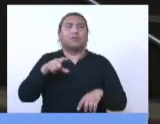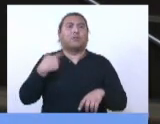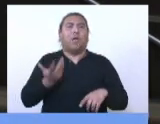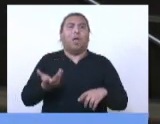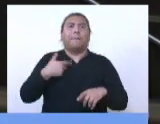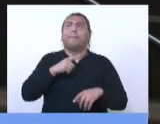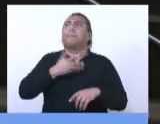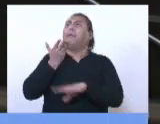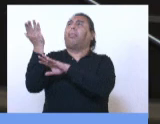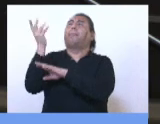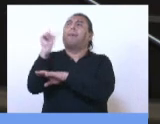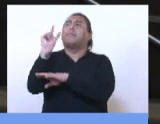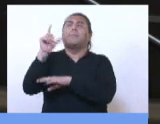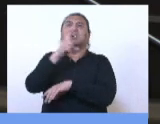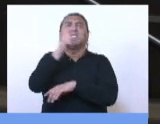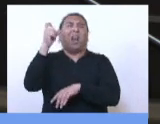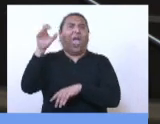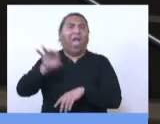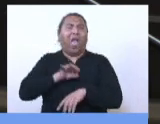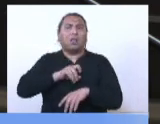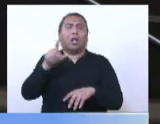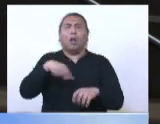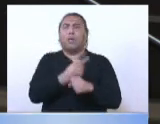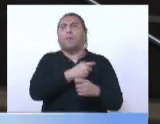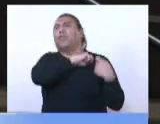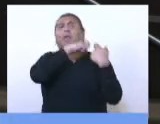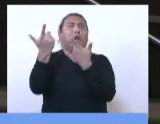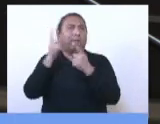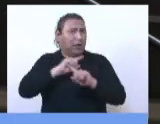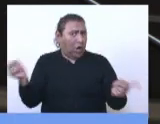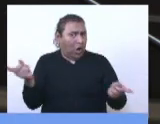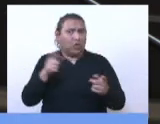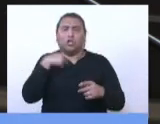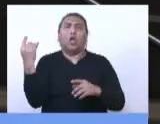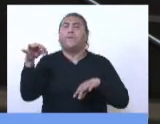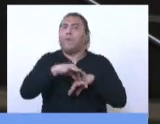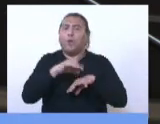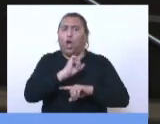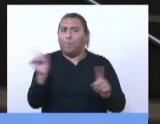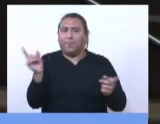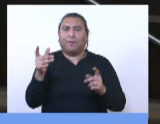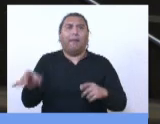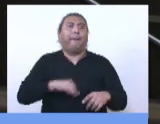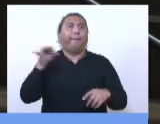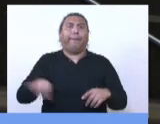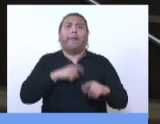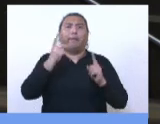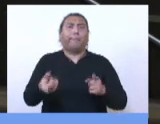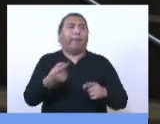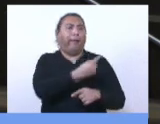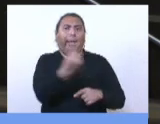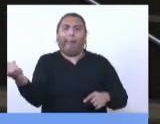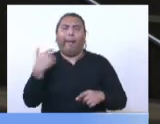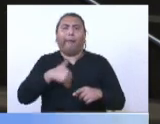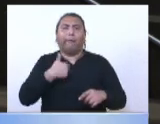a pedir prestado un préstamo por 100 años que no lo vamos a poder volver nos vamos a comprometer la amiga y los vienen los argentinos